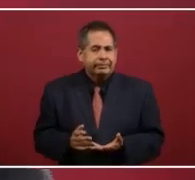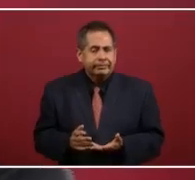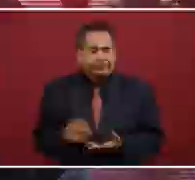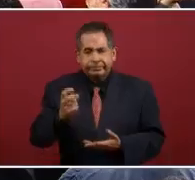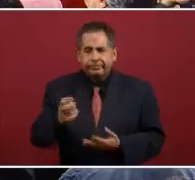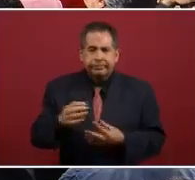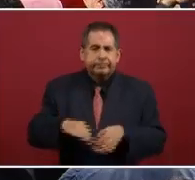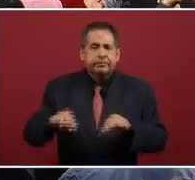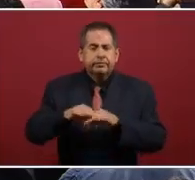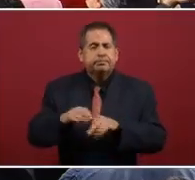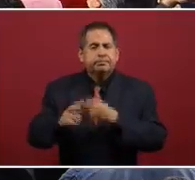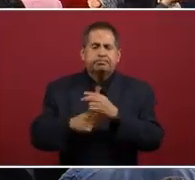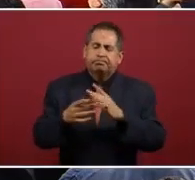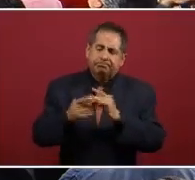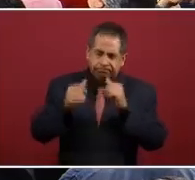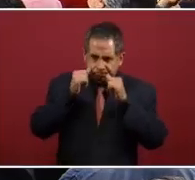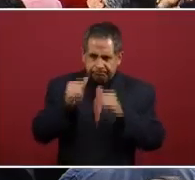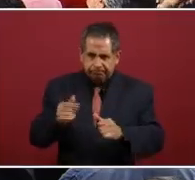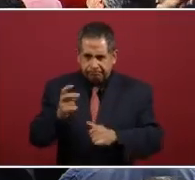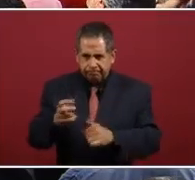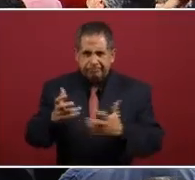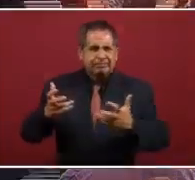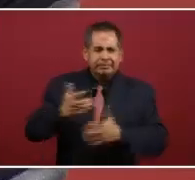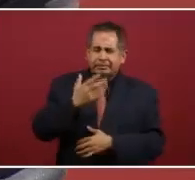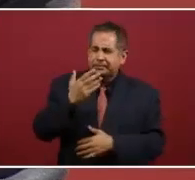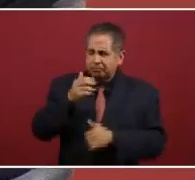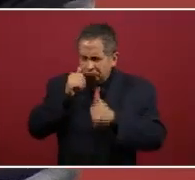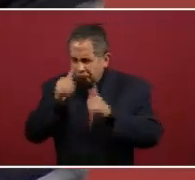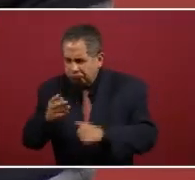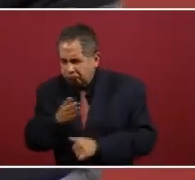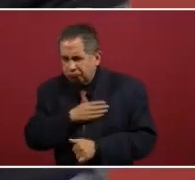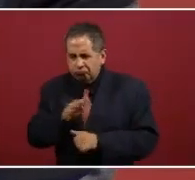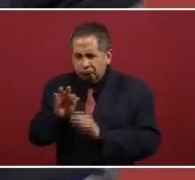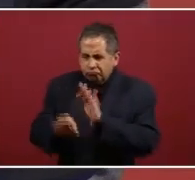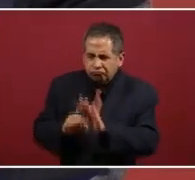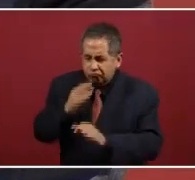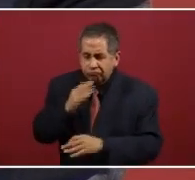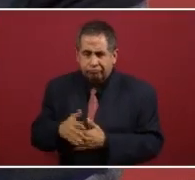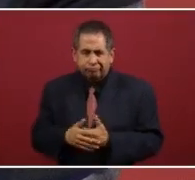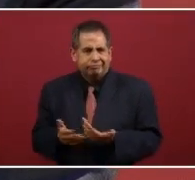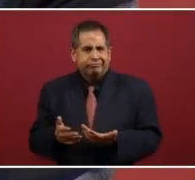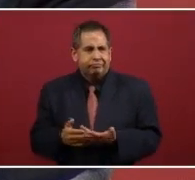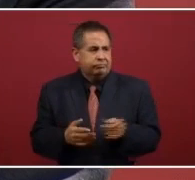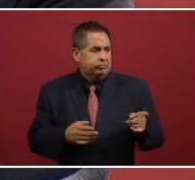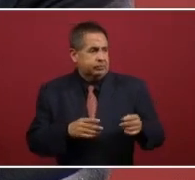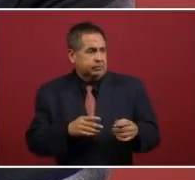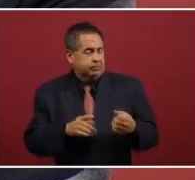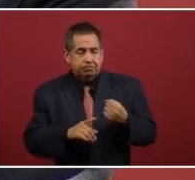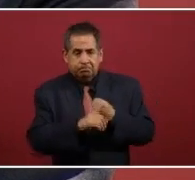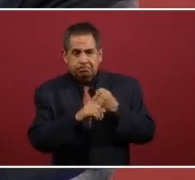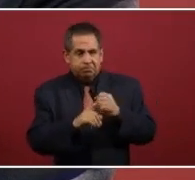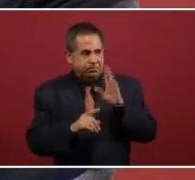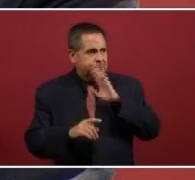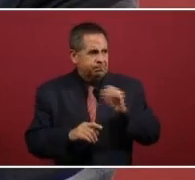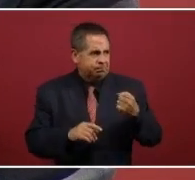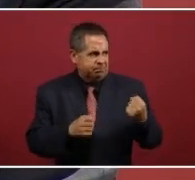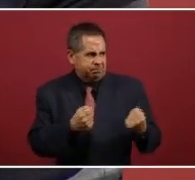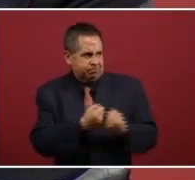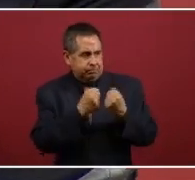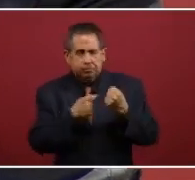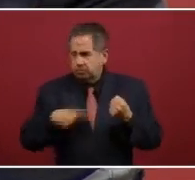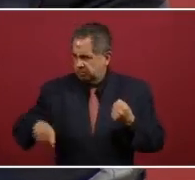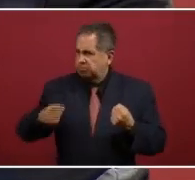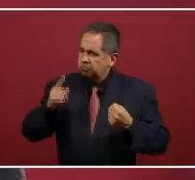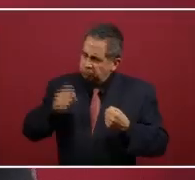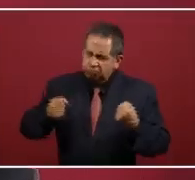es lo que se está aplicando, el hacer el bien. No se puede enfrentar el mal con el mal. El